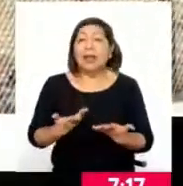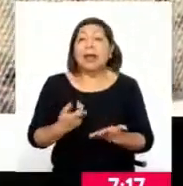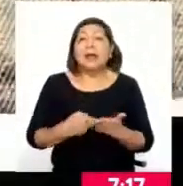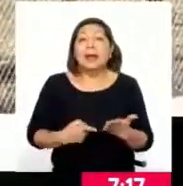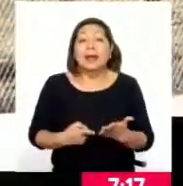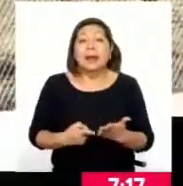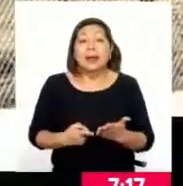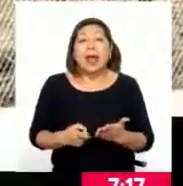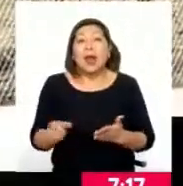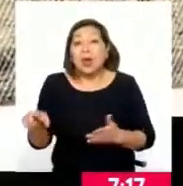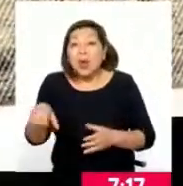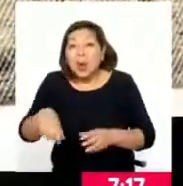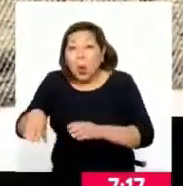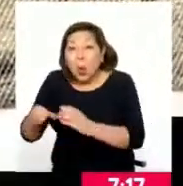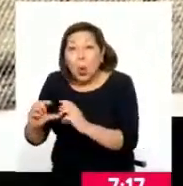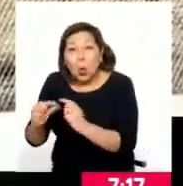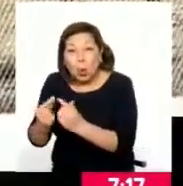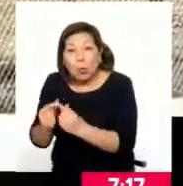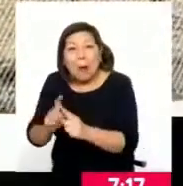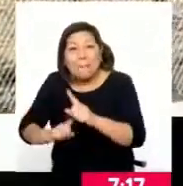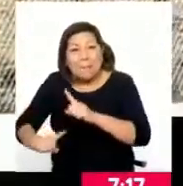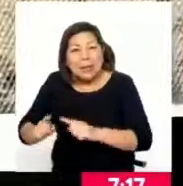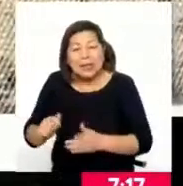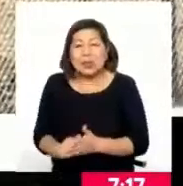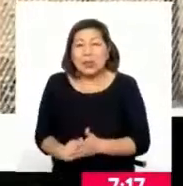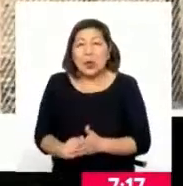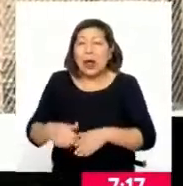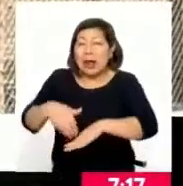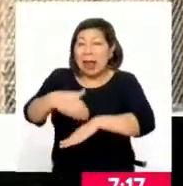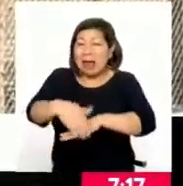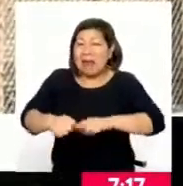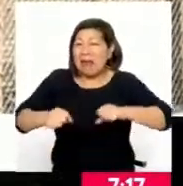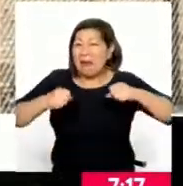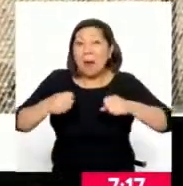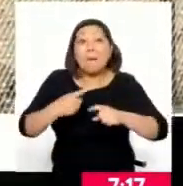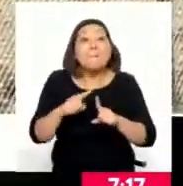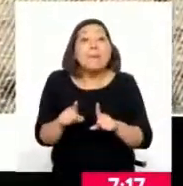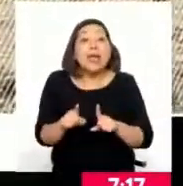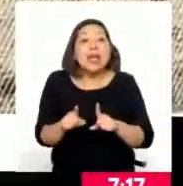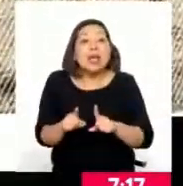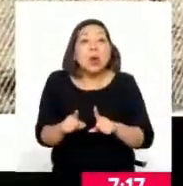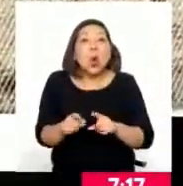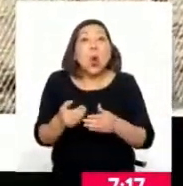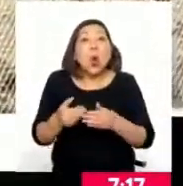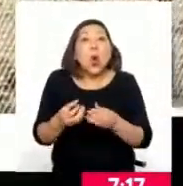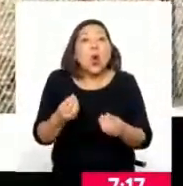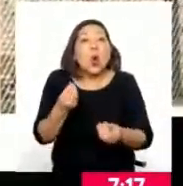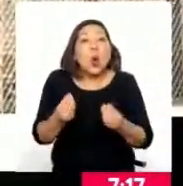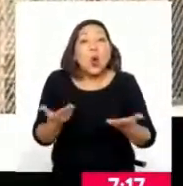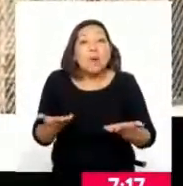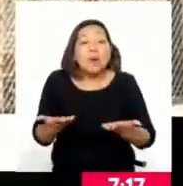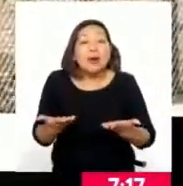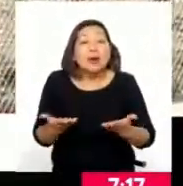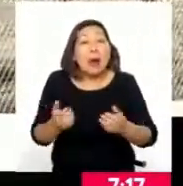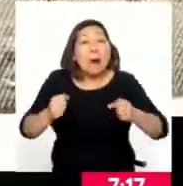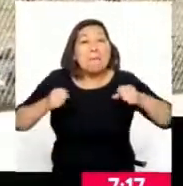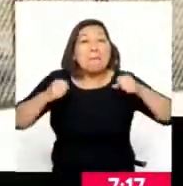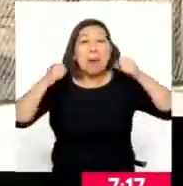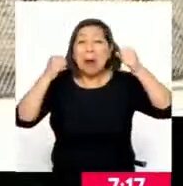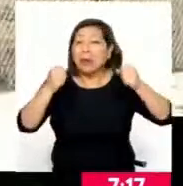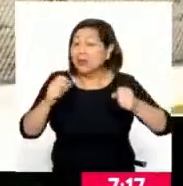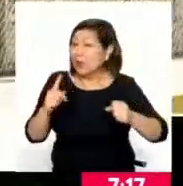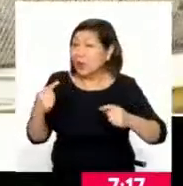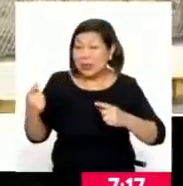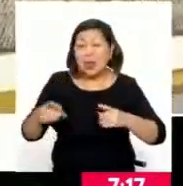que están realizando algunas personas en la calle, pero como excesos. Protesta no